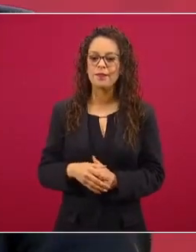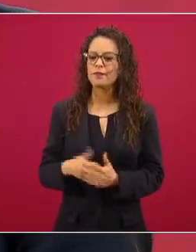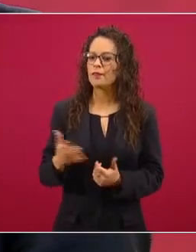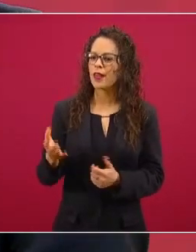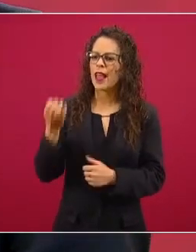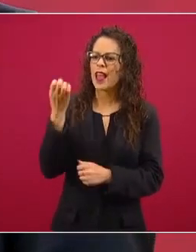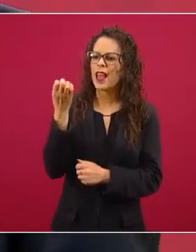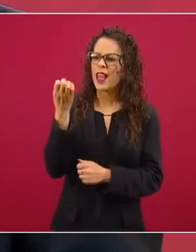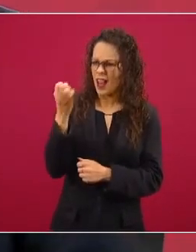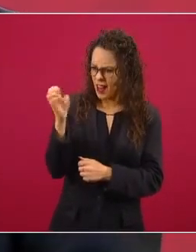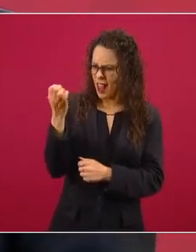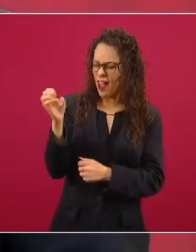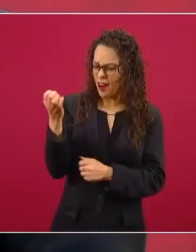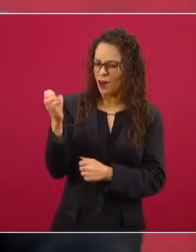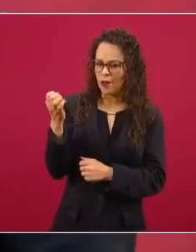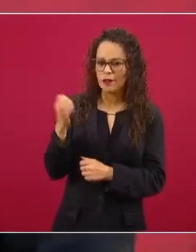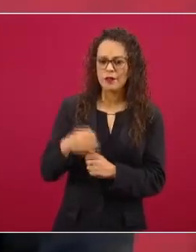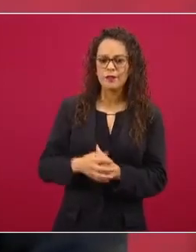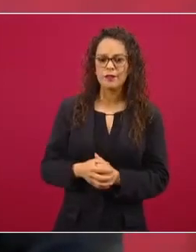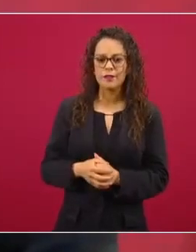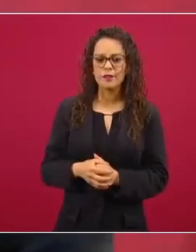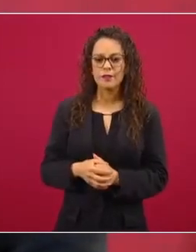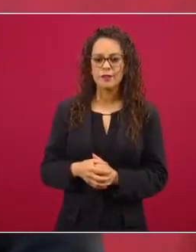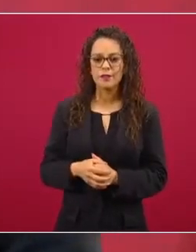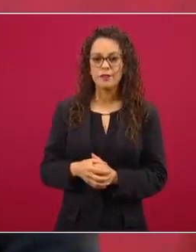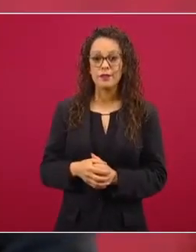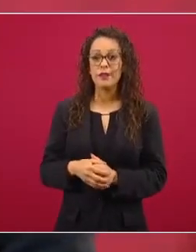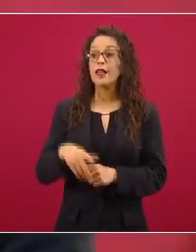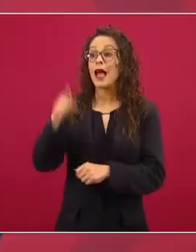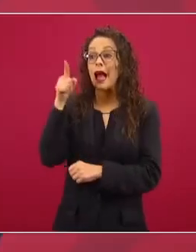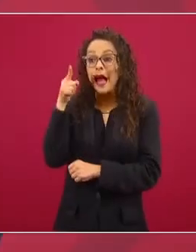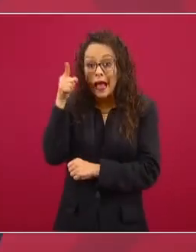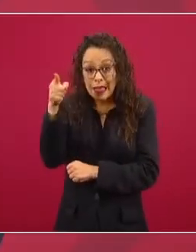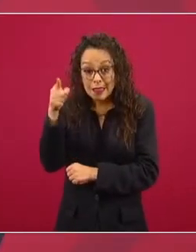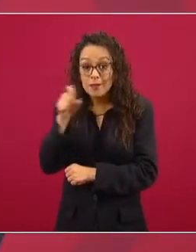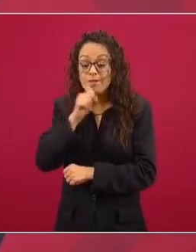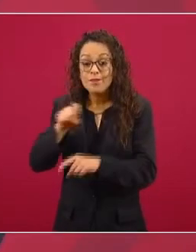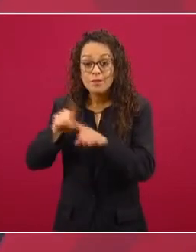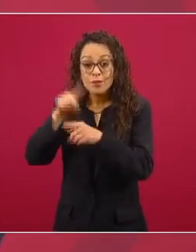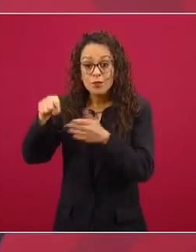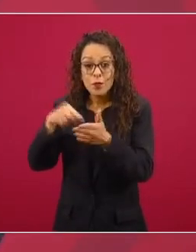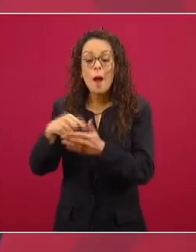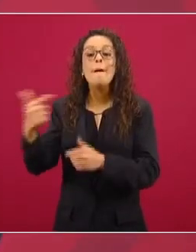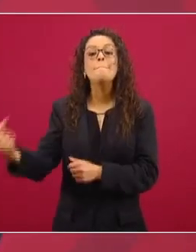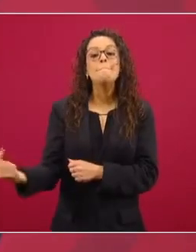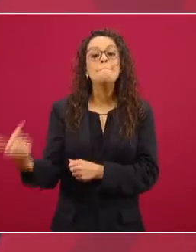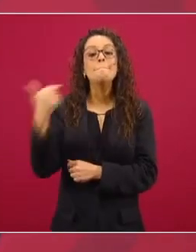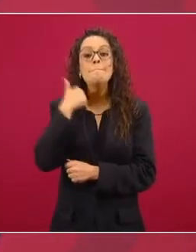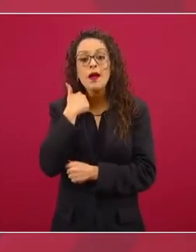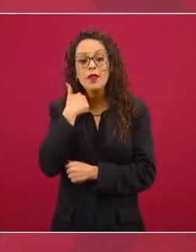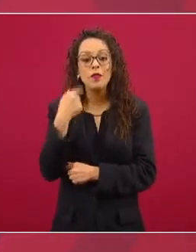Pues resulta que ahí asesinaron al jefe de esta banda.